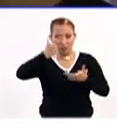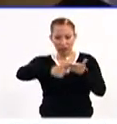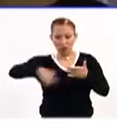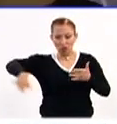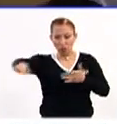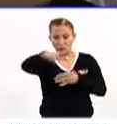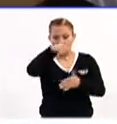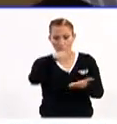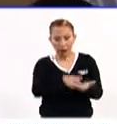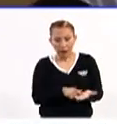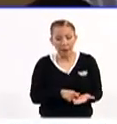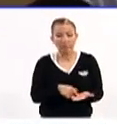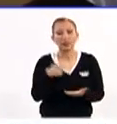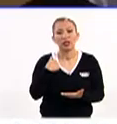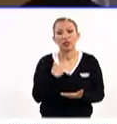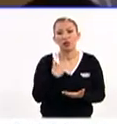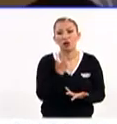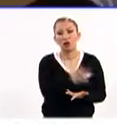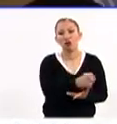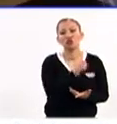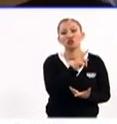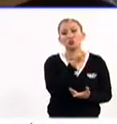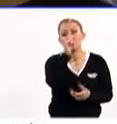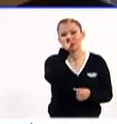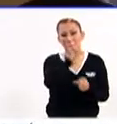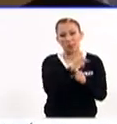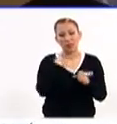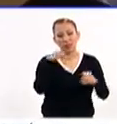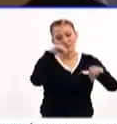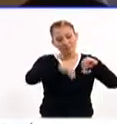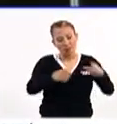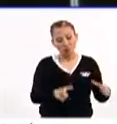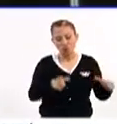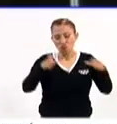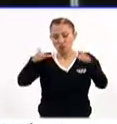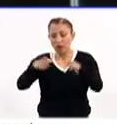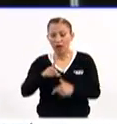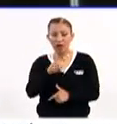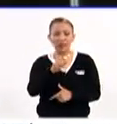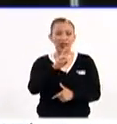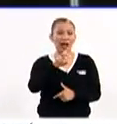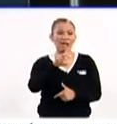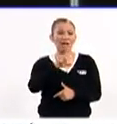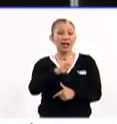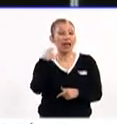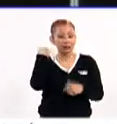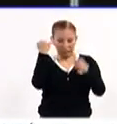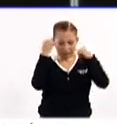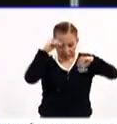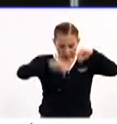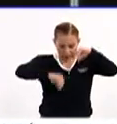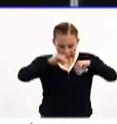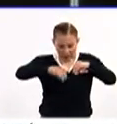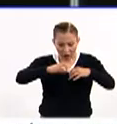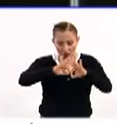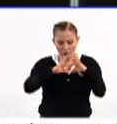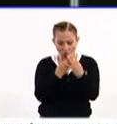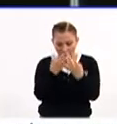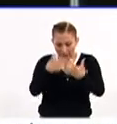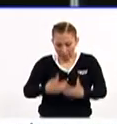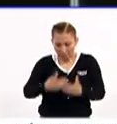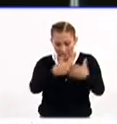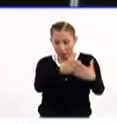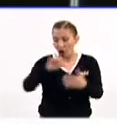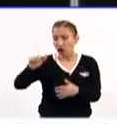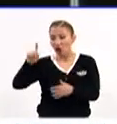cancha y quien se encarga de los subsistemas de colocar discos. Un driver configura todo lo que son los mecanismos y